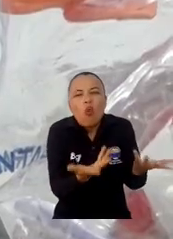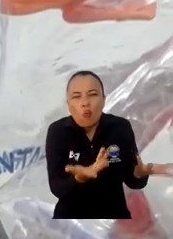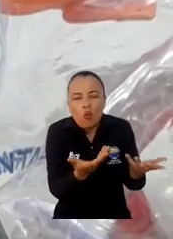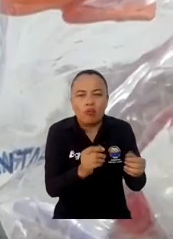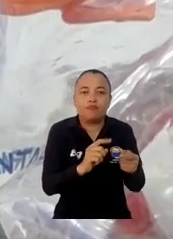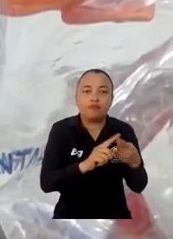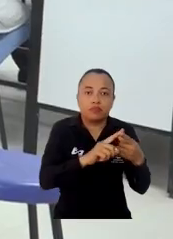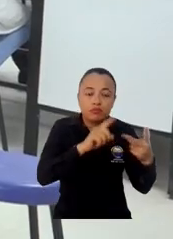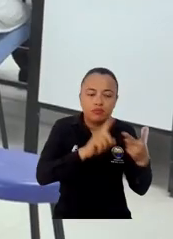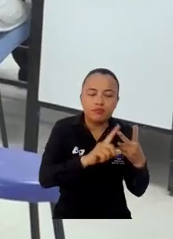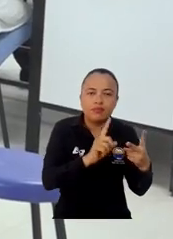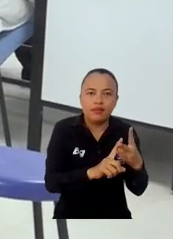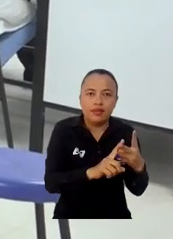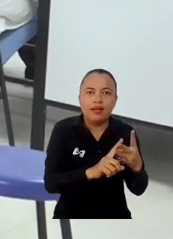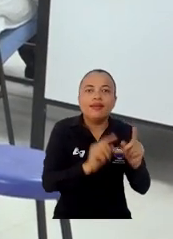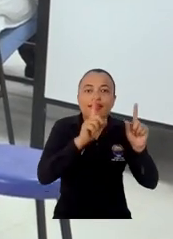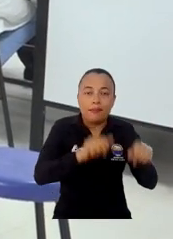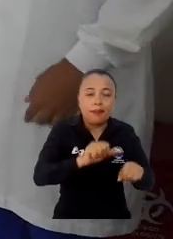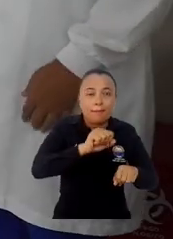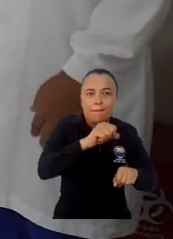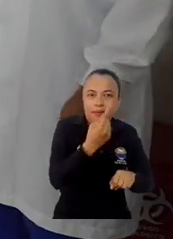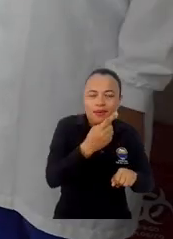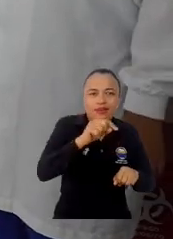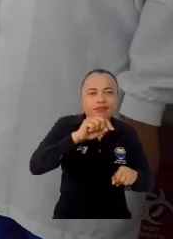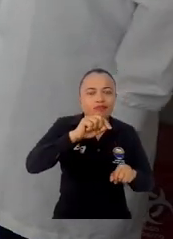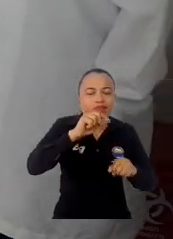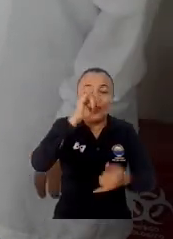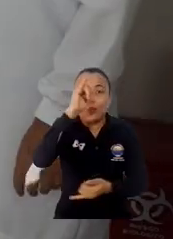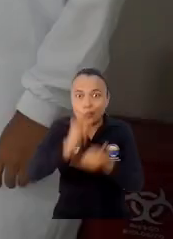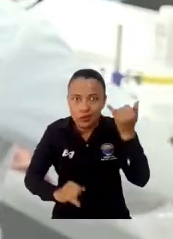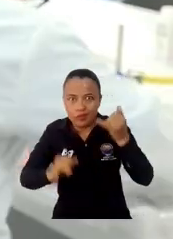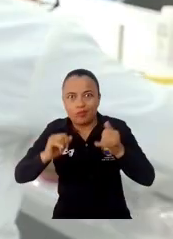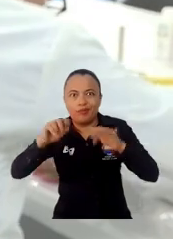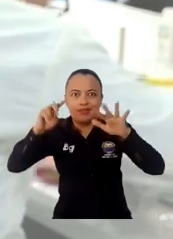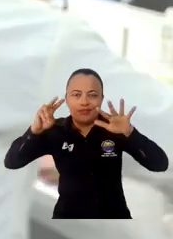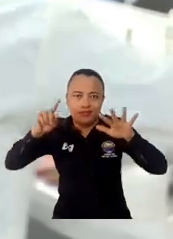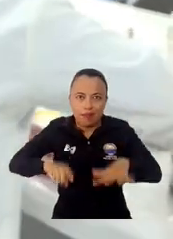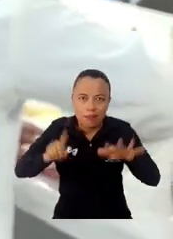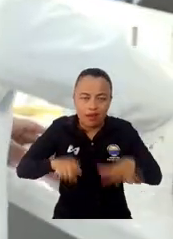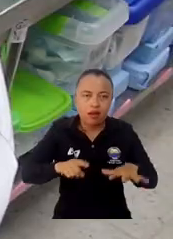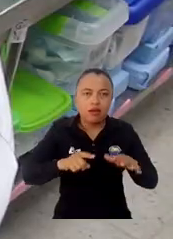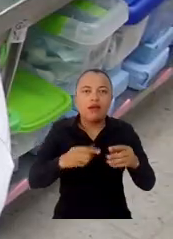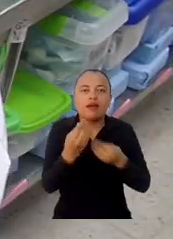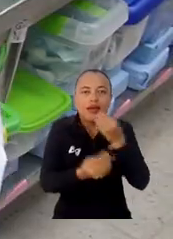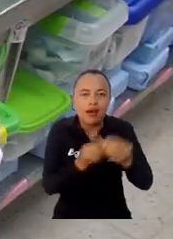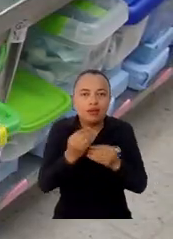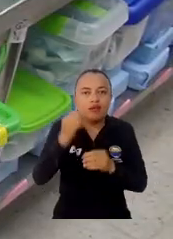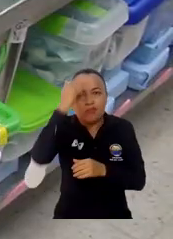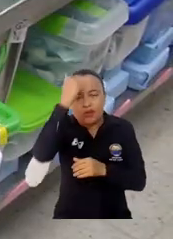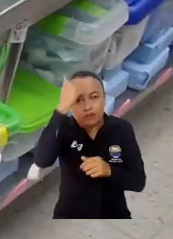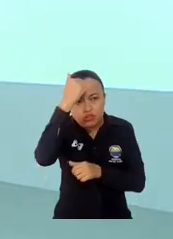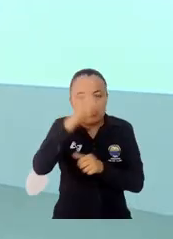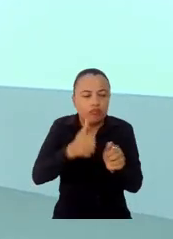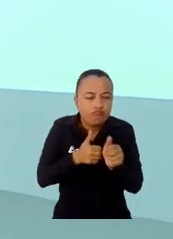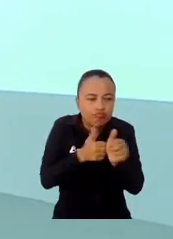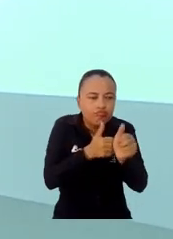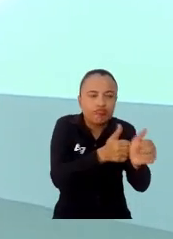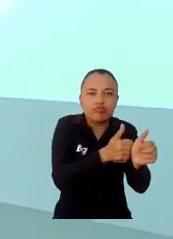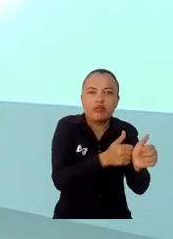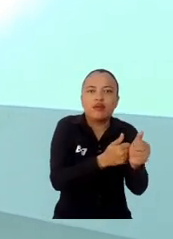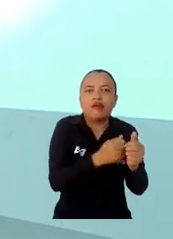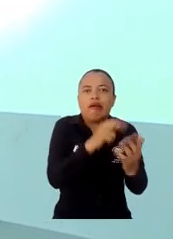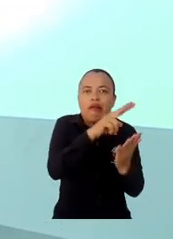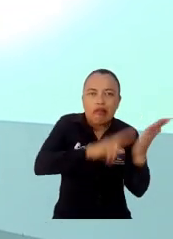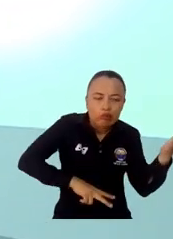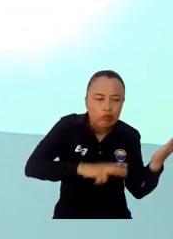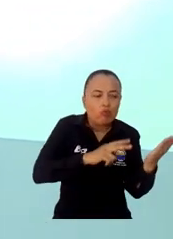otro frente que tiene que ver desde primero a último semestres, donde cada semestre se va haciendo con unos docentes un